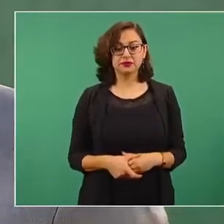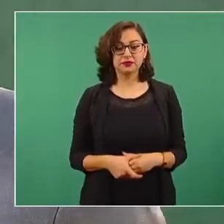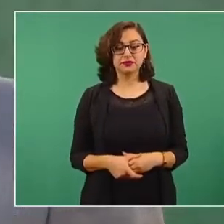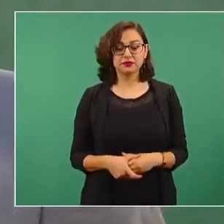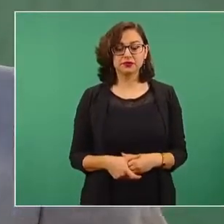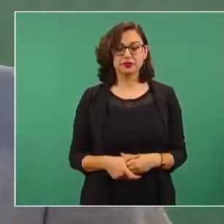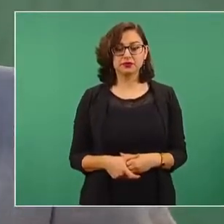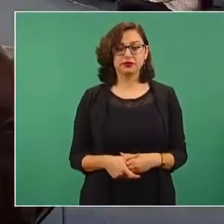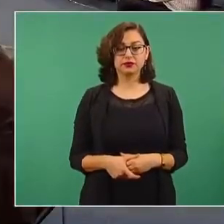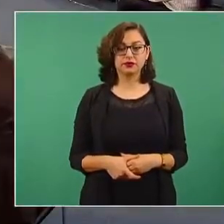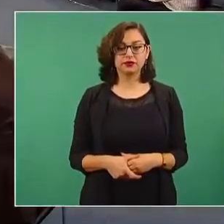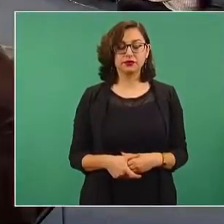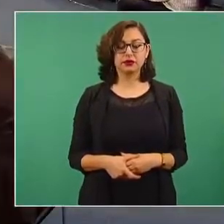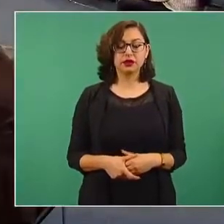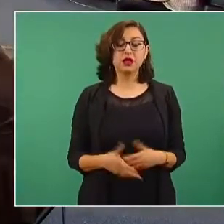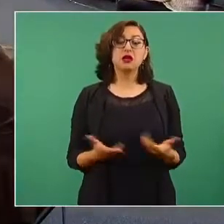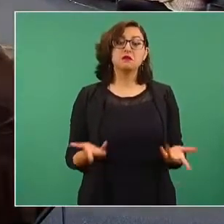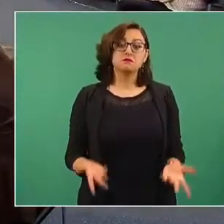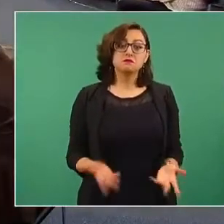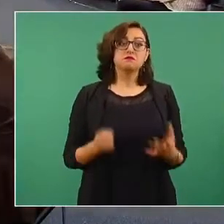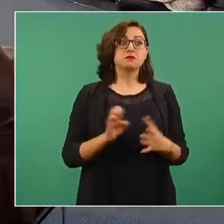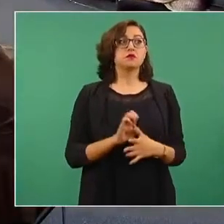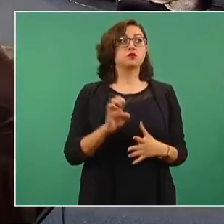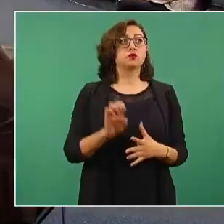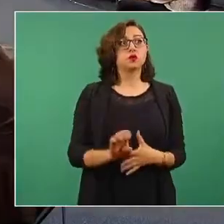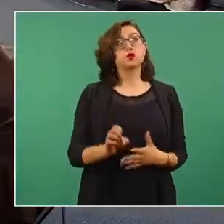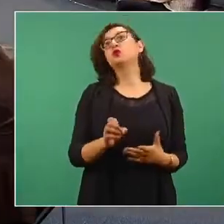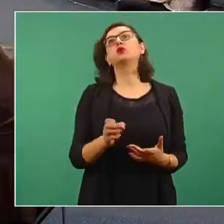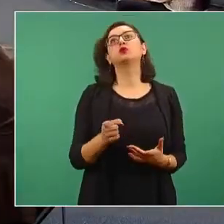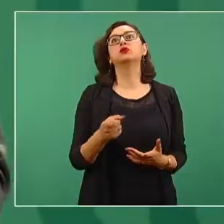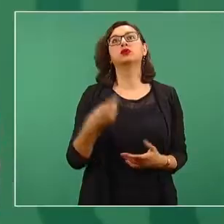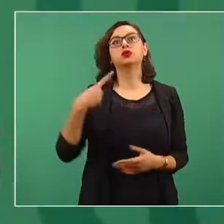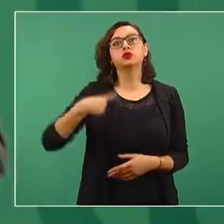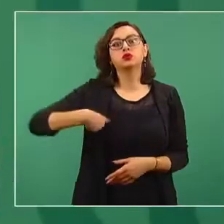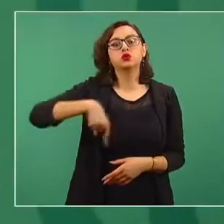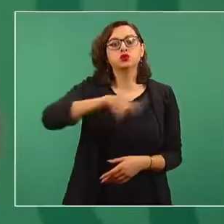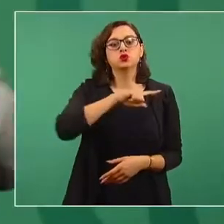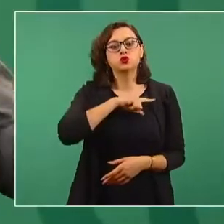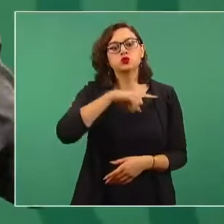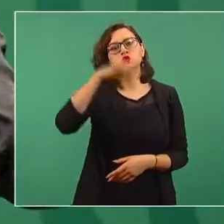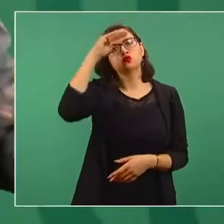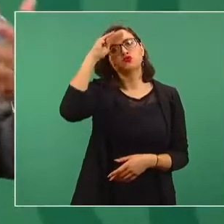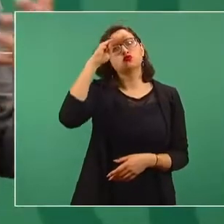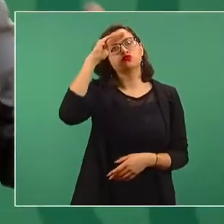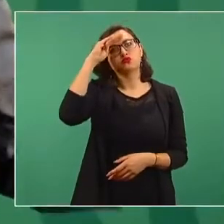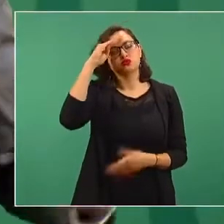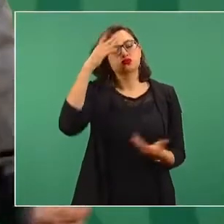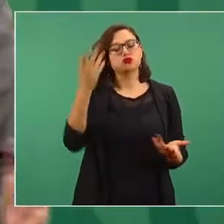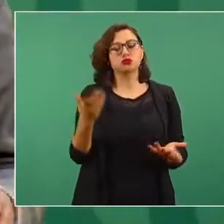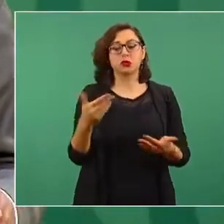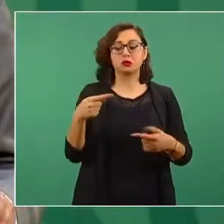entonces lo que queremos es terminar de arreglar